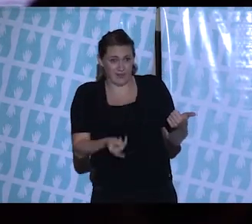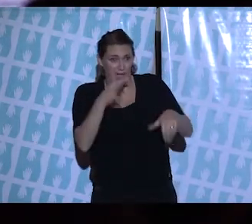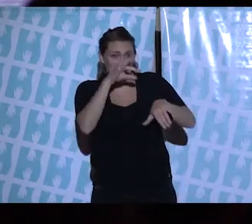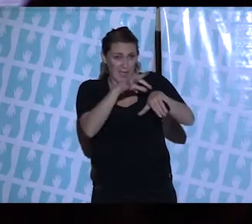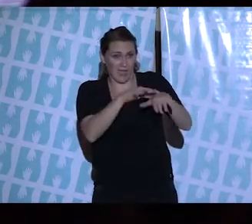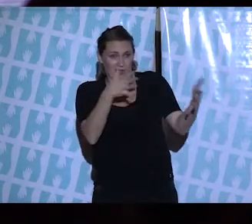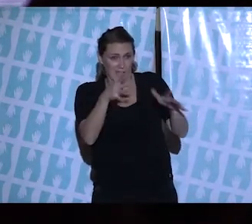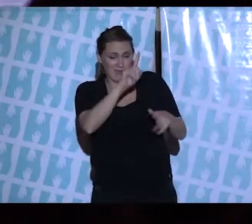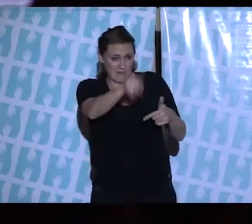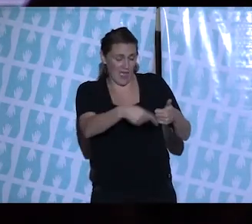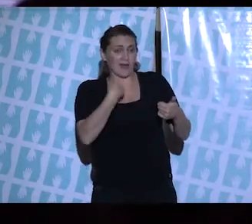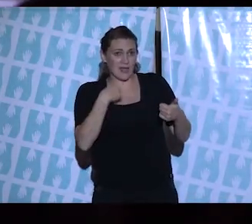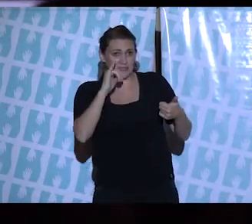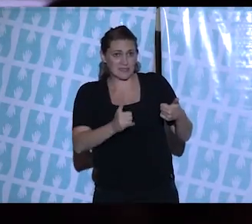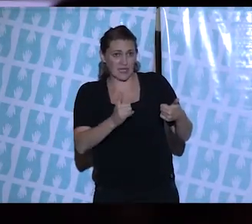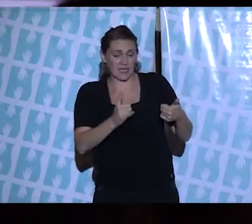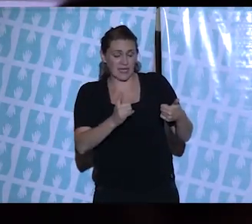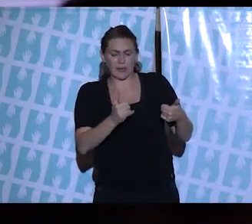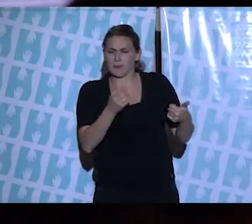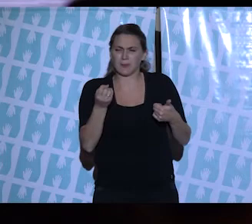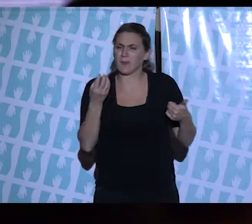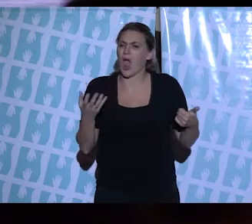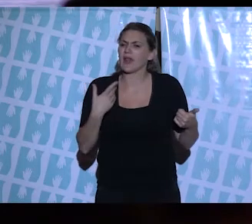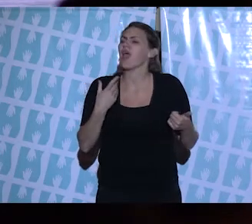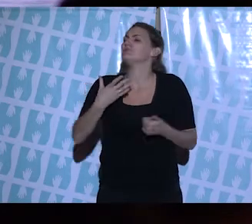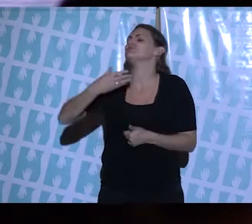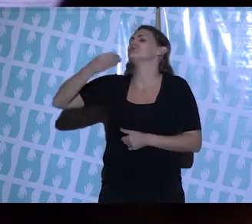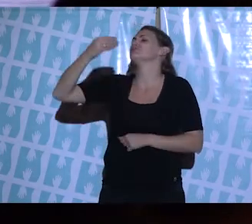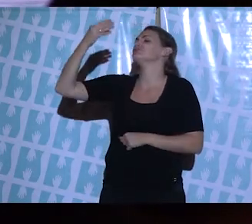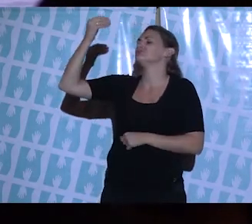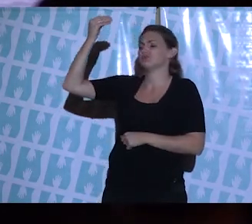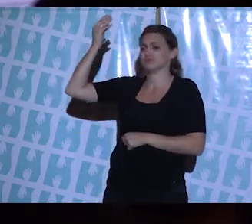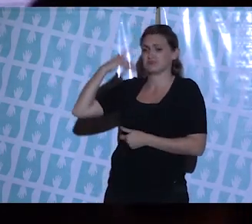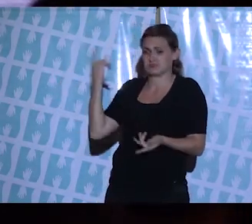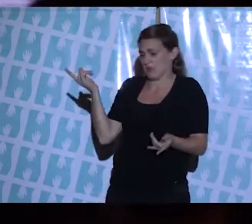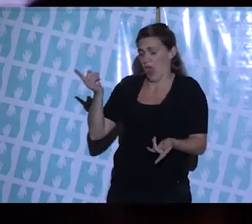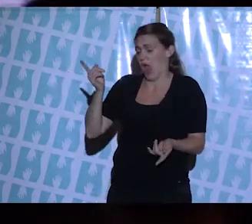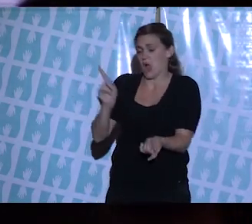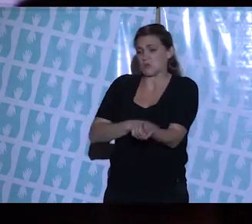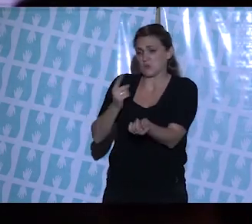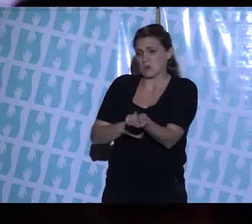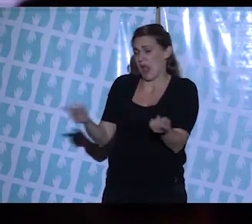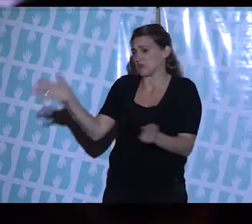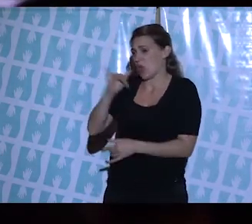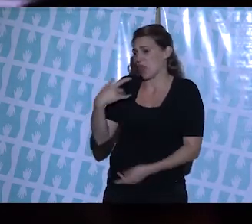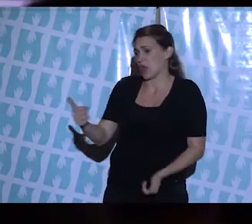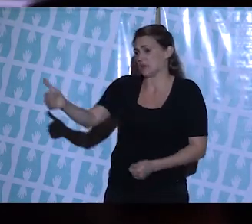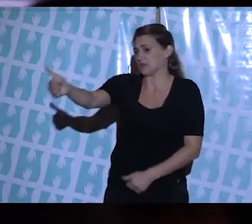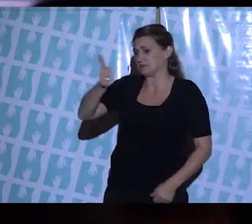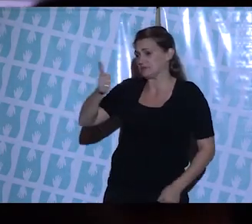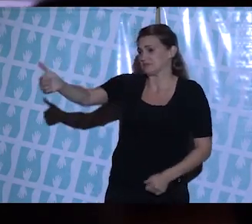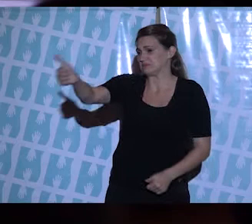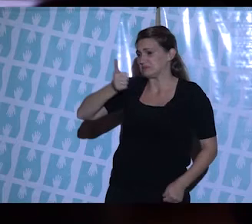signos parkinsonianos? Porque muchas veces en la clínica cotidianamente a cualquier persona que tiene